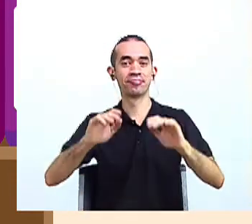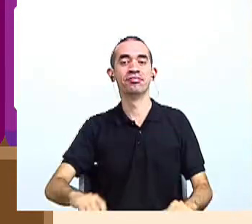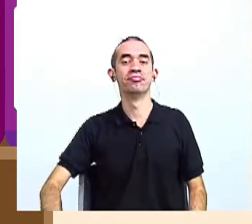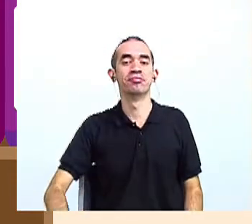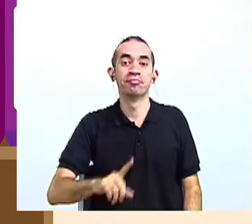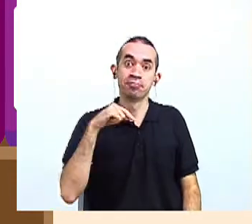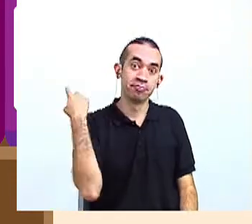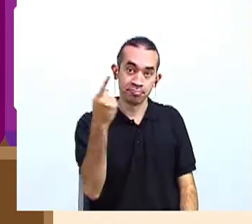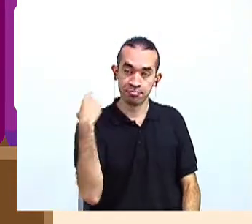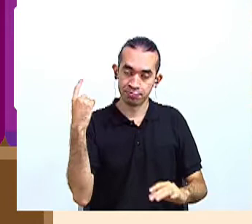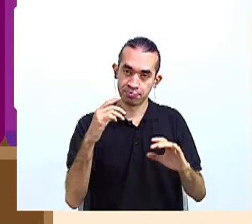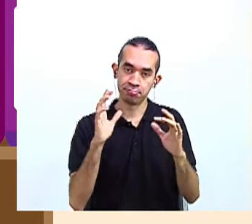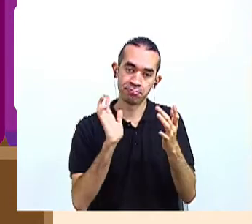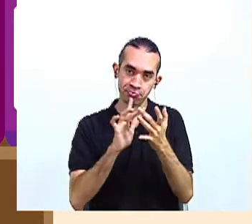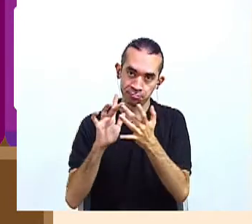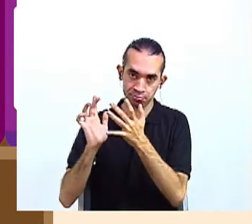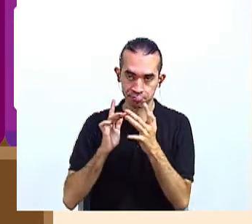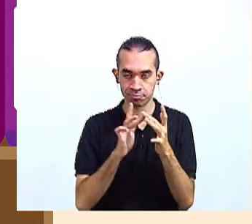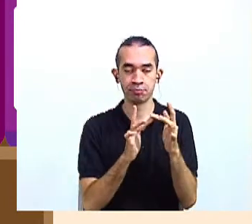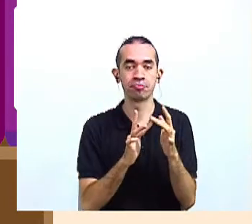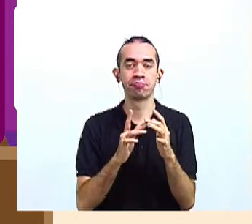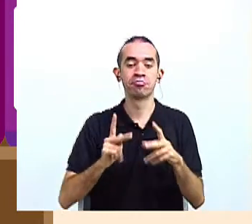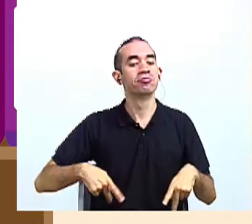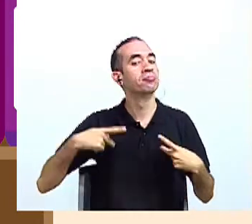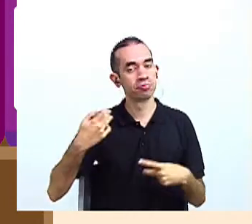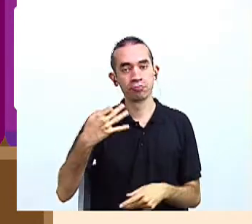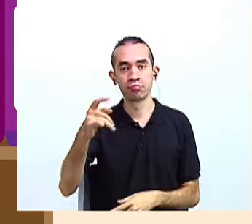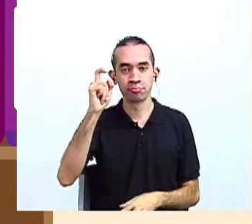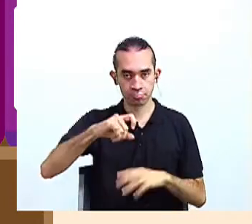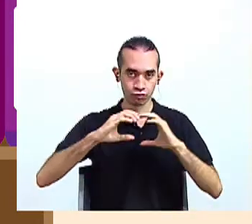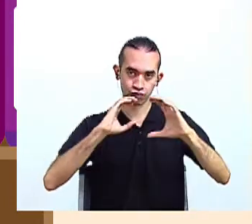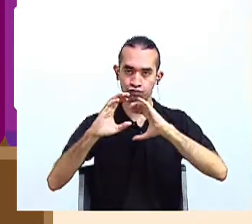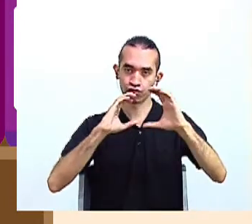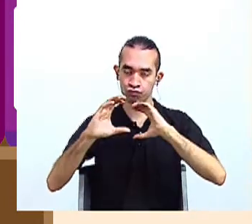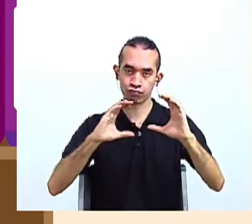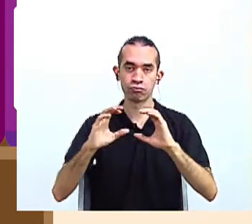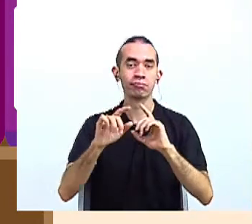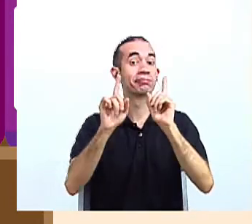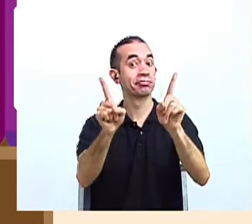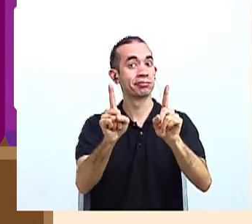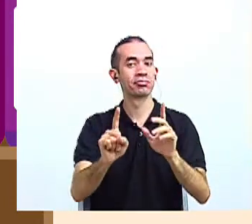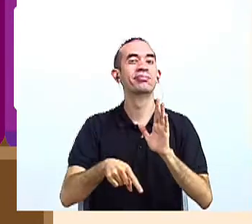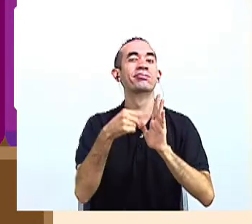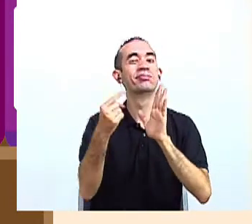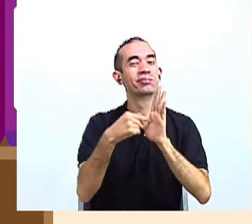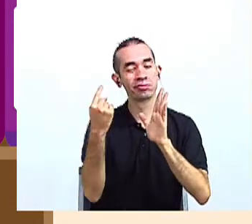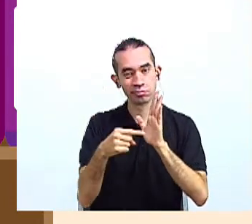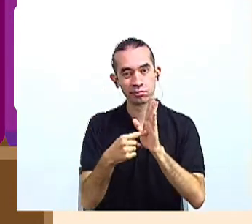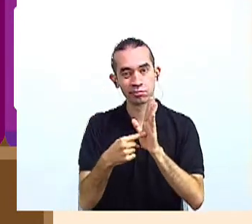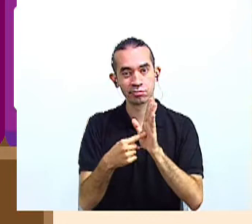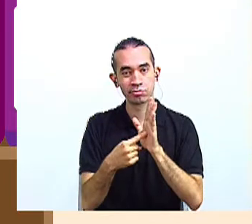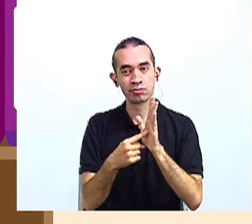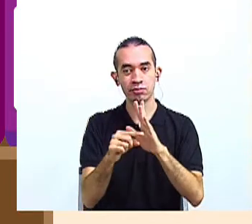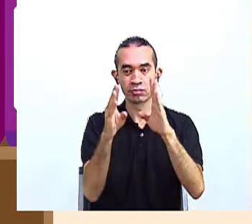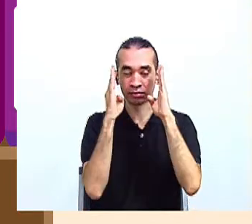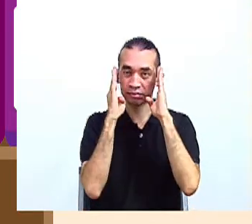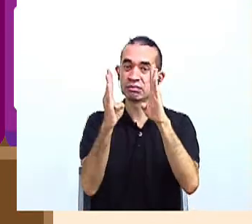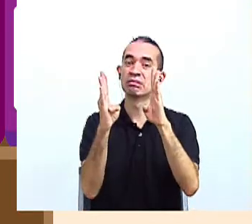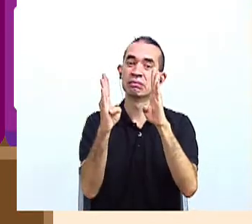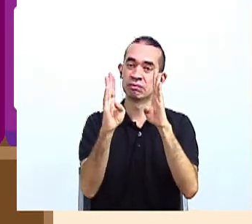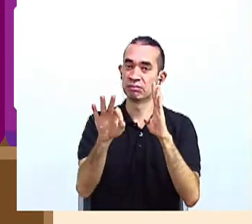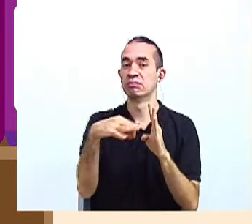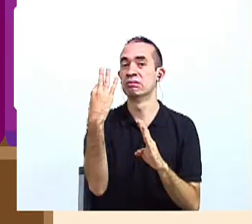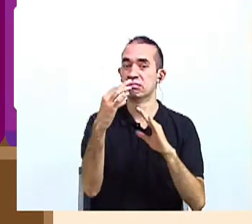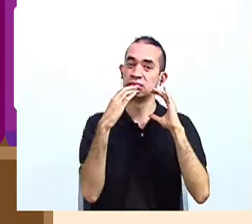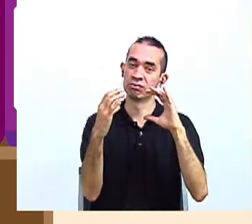Siempre estamos en contacto, ¿verdad? En la vida cotidiana debemos comunicarnos, pero a veces no prestamos atención a la forma en